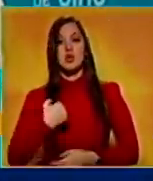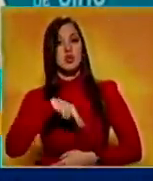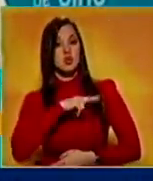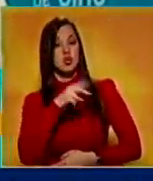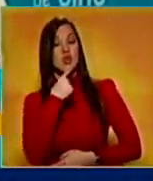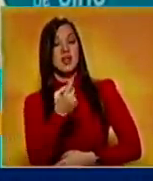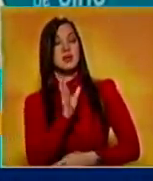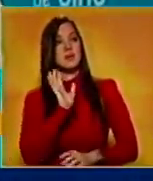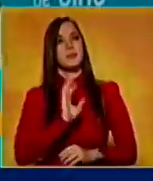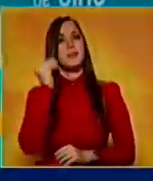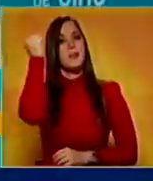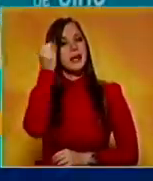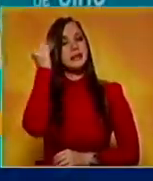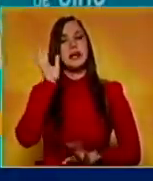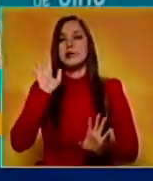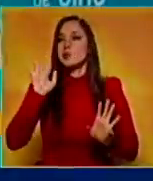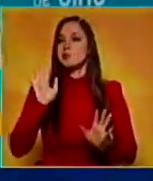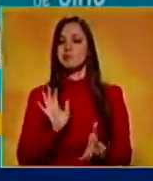de tener,